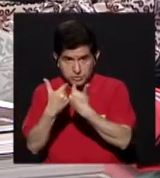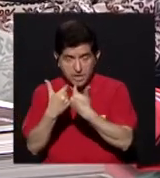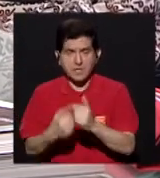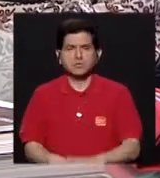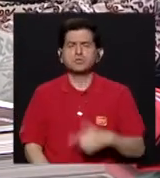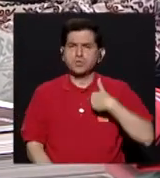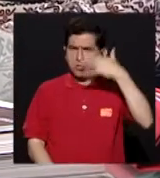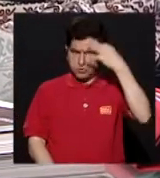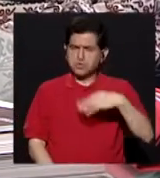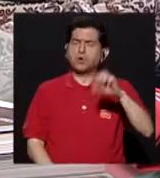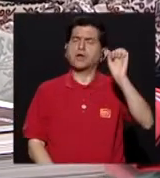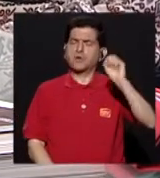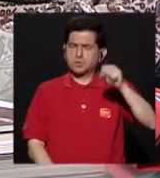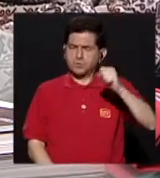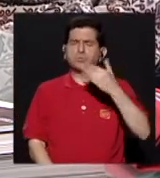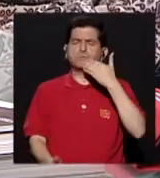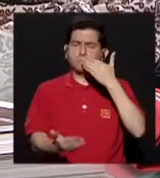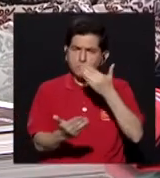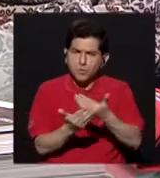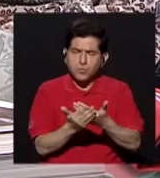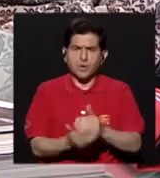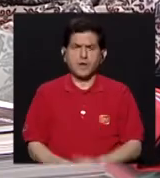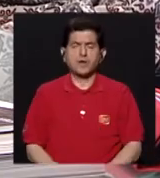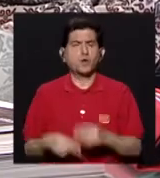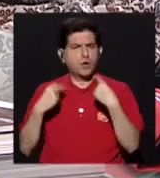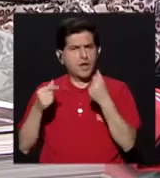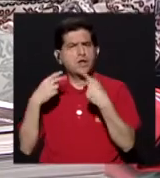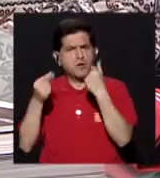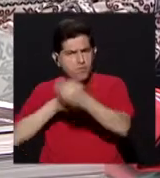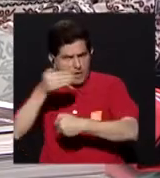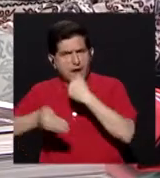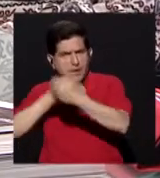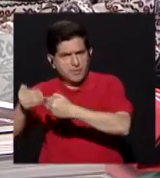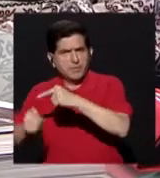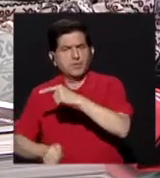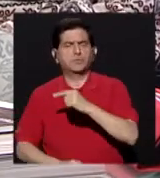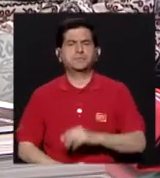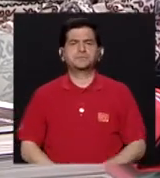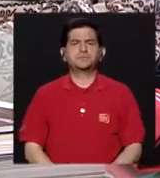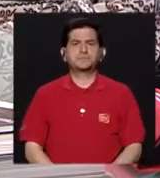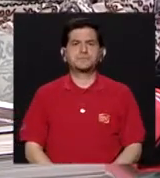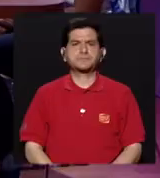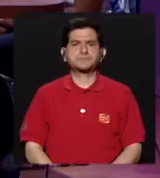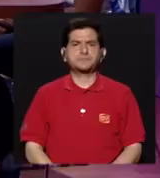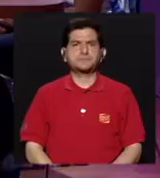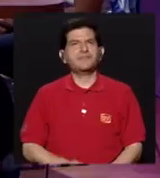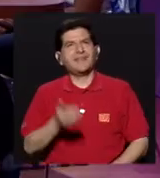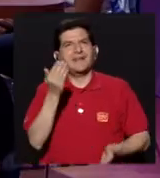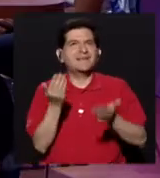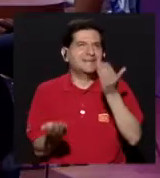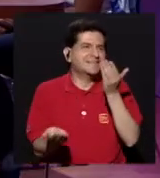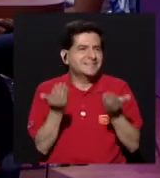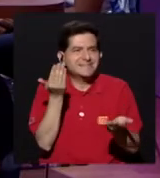cual yo creo muchísimo y son procesos mucho más rápidos. Entonces, para mí, un poco